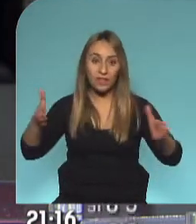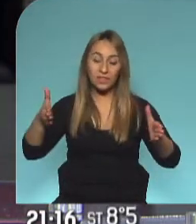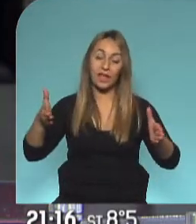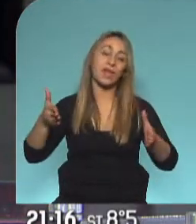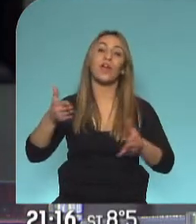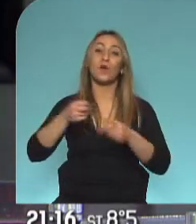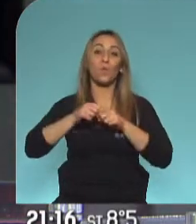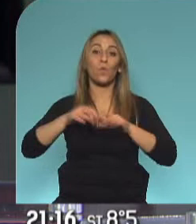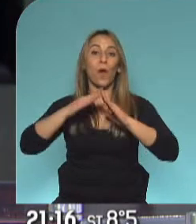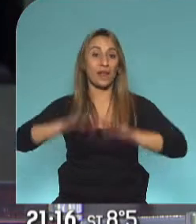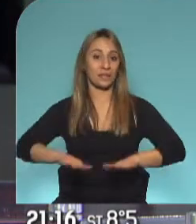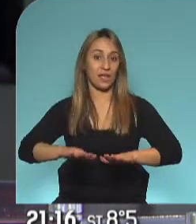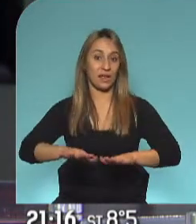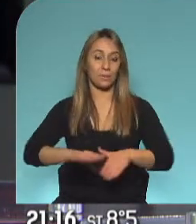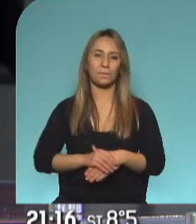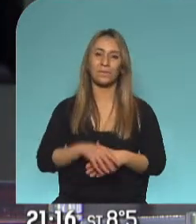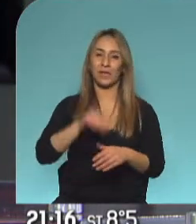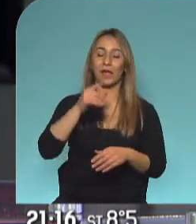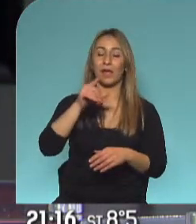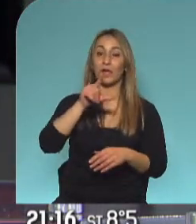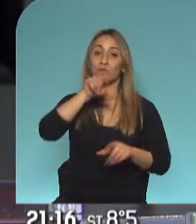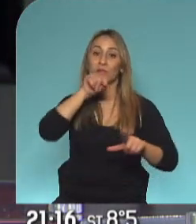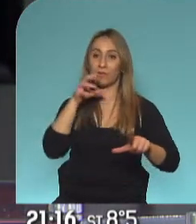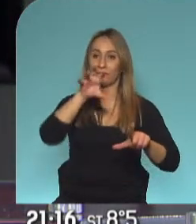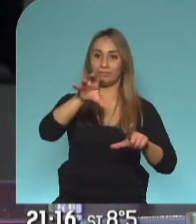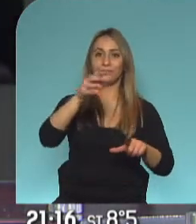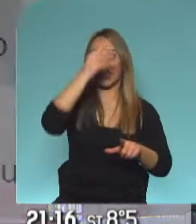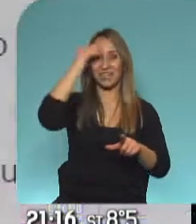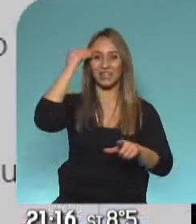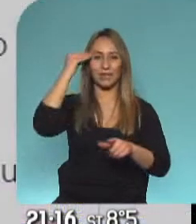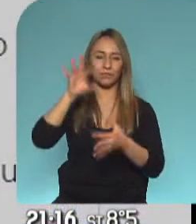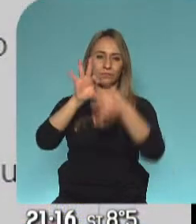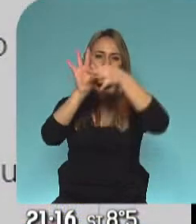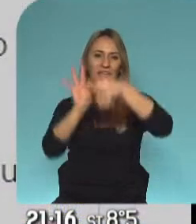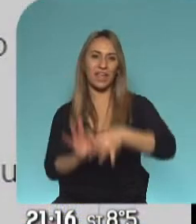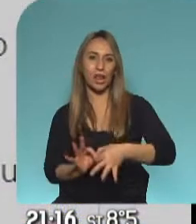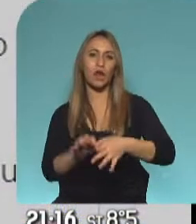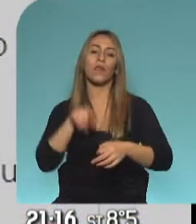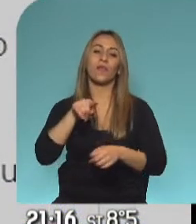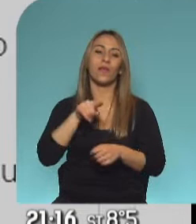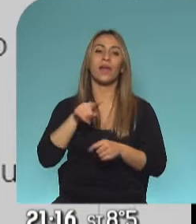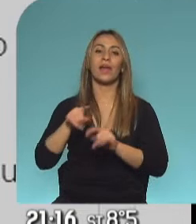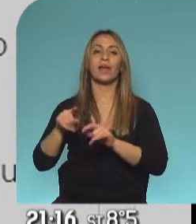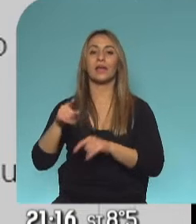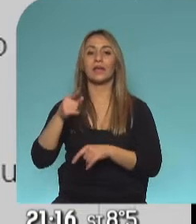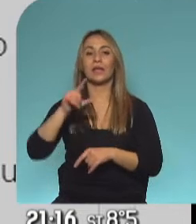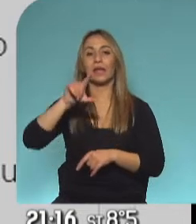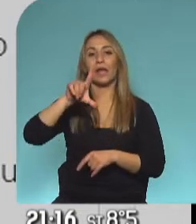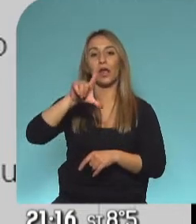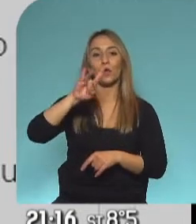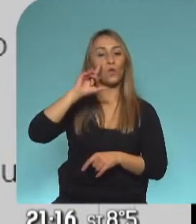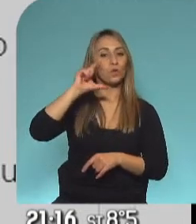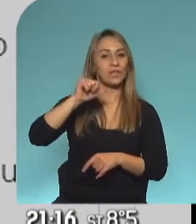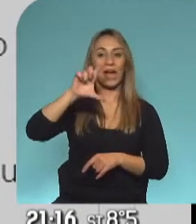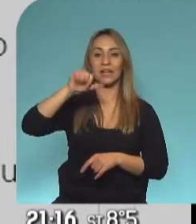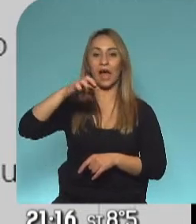lo hizo? Allí vamos a ver un tuit. Cristina Kirchner cita un hilo de la legisladora porteña, ahí la tenemos, Lucía Cámpora,